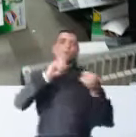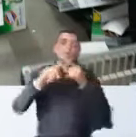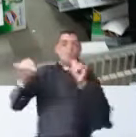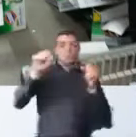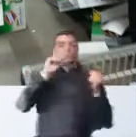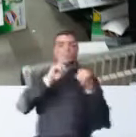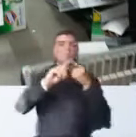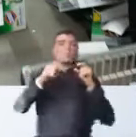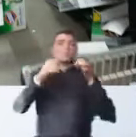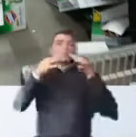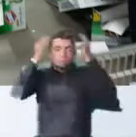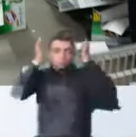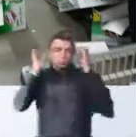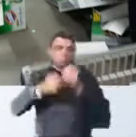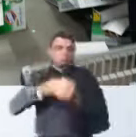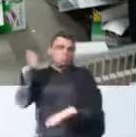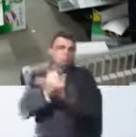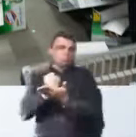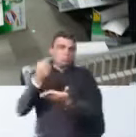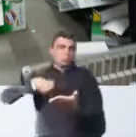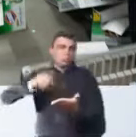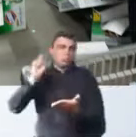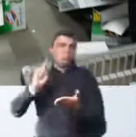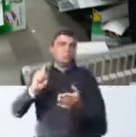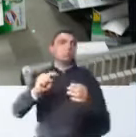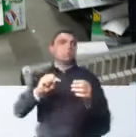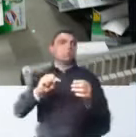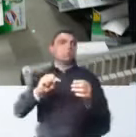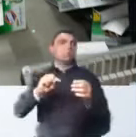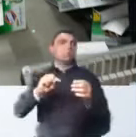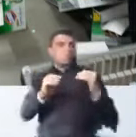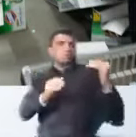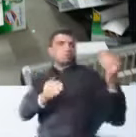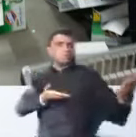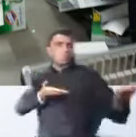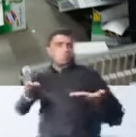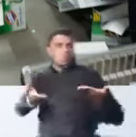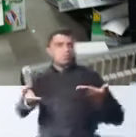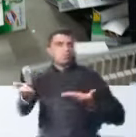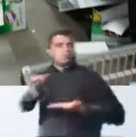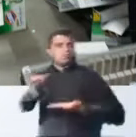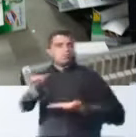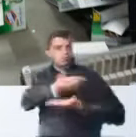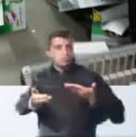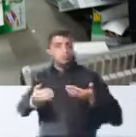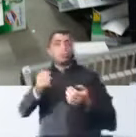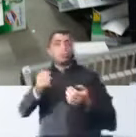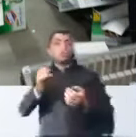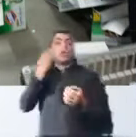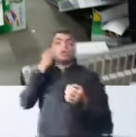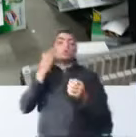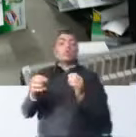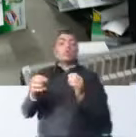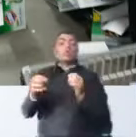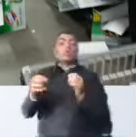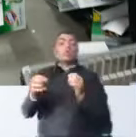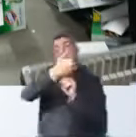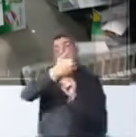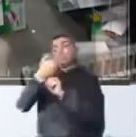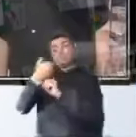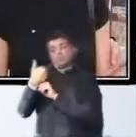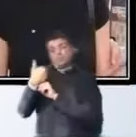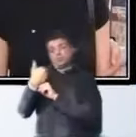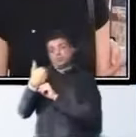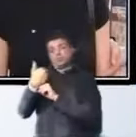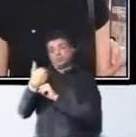estrictamente necesario, y si usted cree que usted está protegiendo su familia, acaparando todo este tipo de artículos,